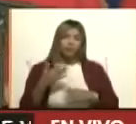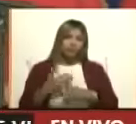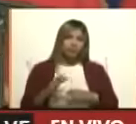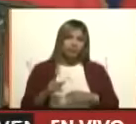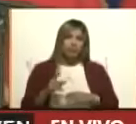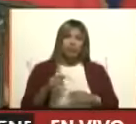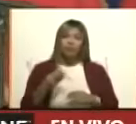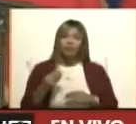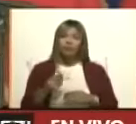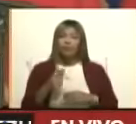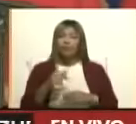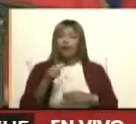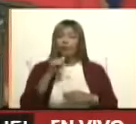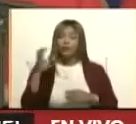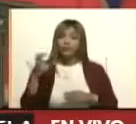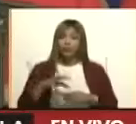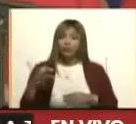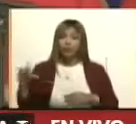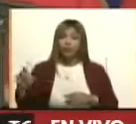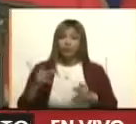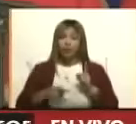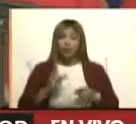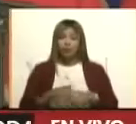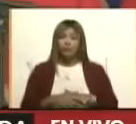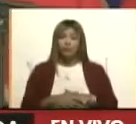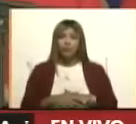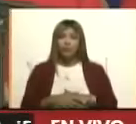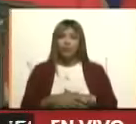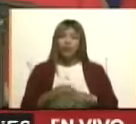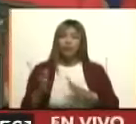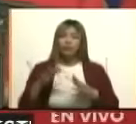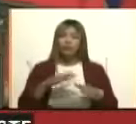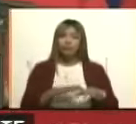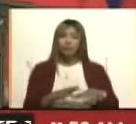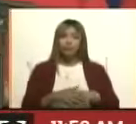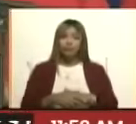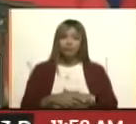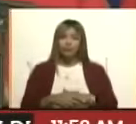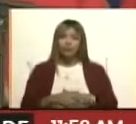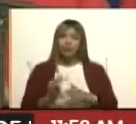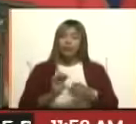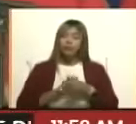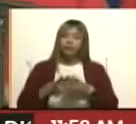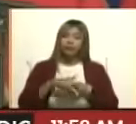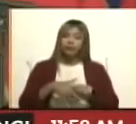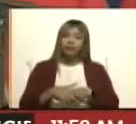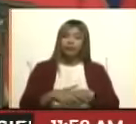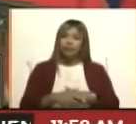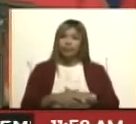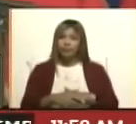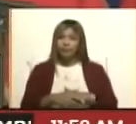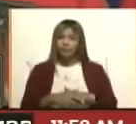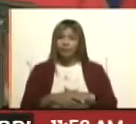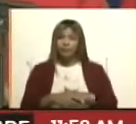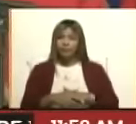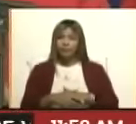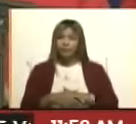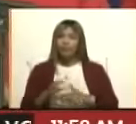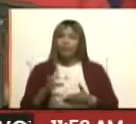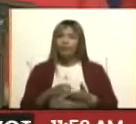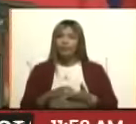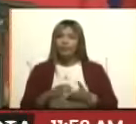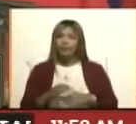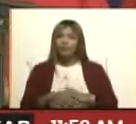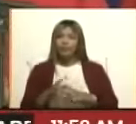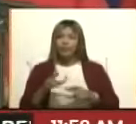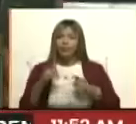la cantidad de agua que cayó en algunos estados, el mayor desastre que hemos tenido con el deslave en el estado, hoy